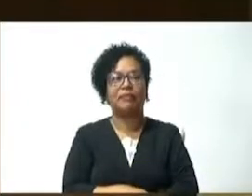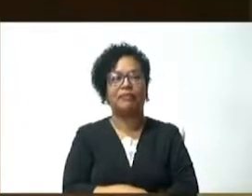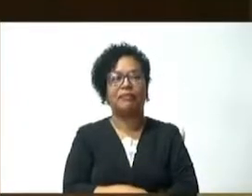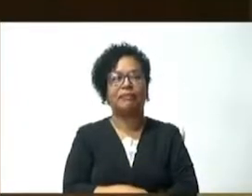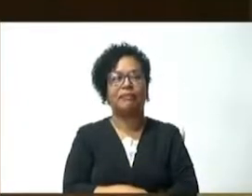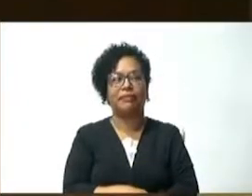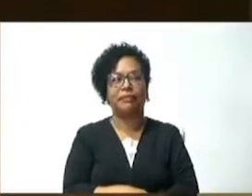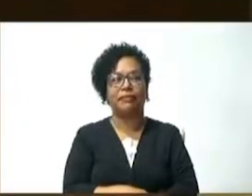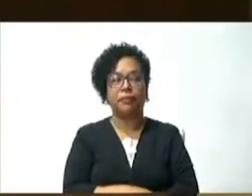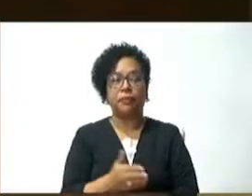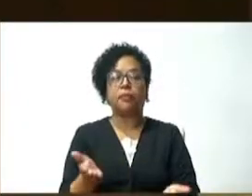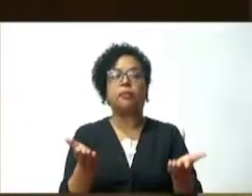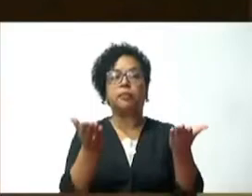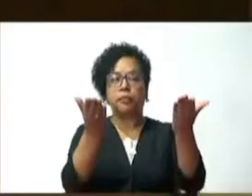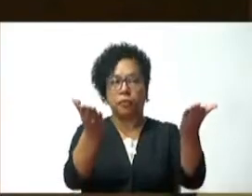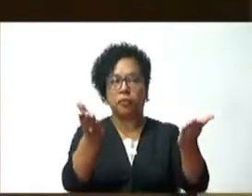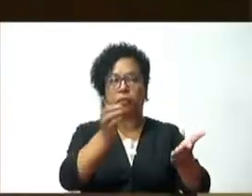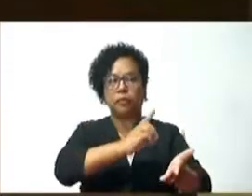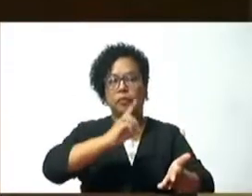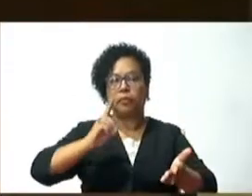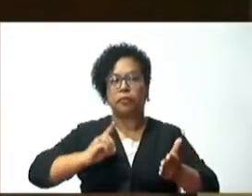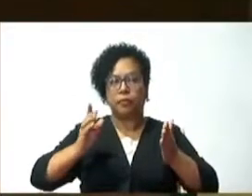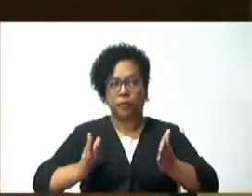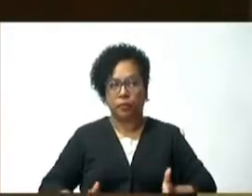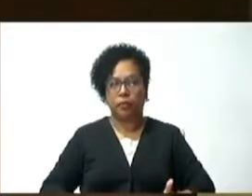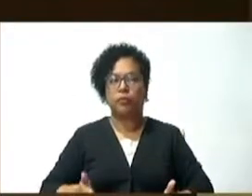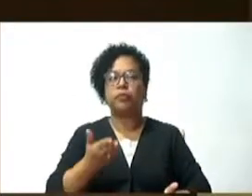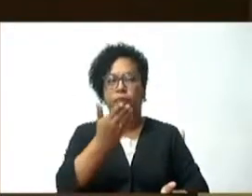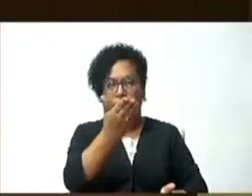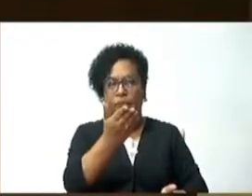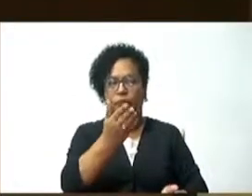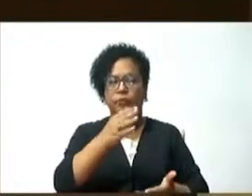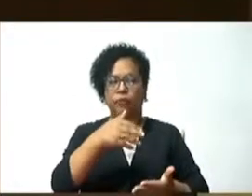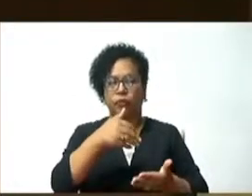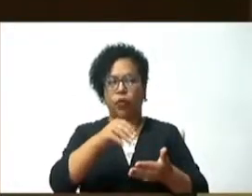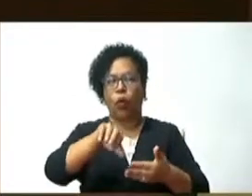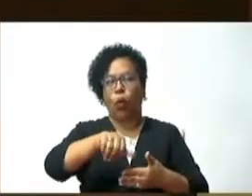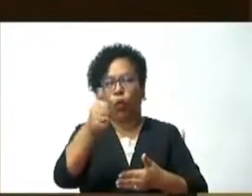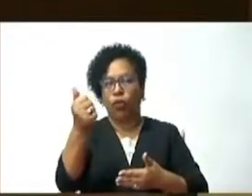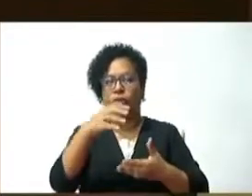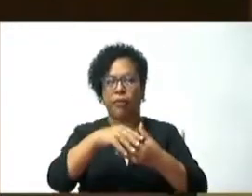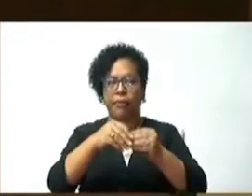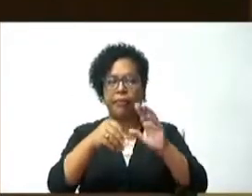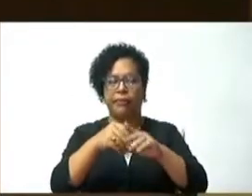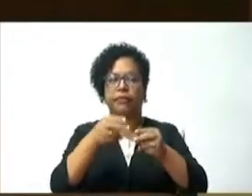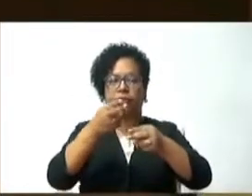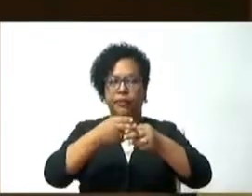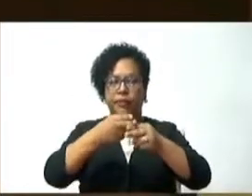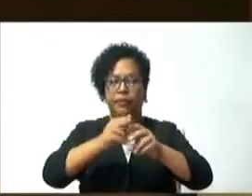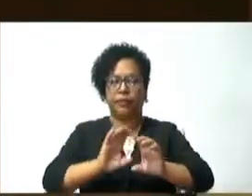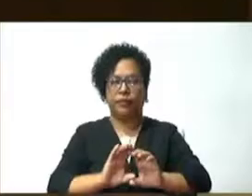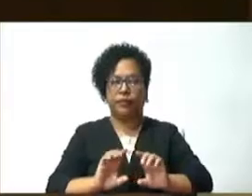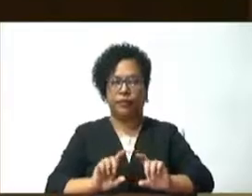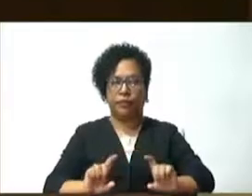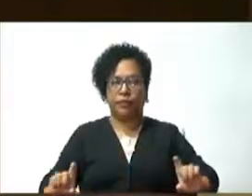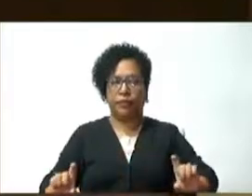De la palabra al diputado Ramón Dorrejo, cariñosamente Momi, Partido de la Liberación